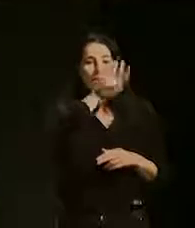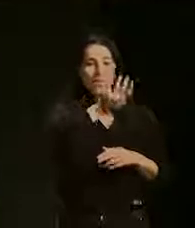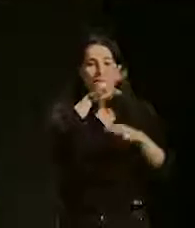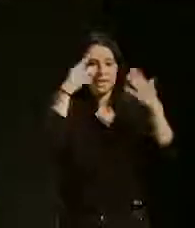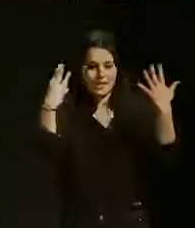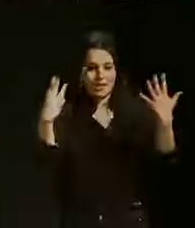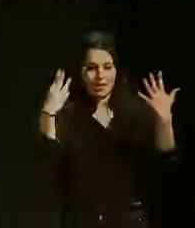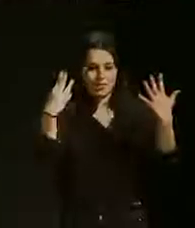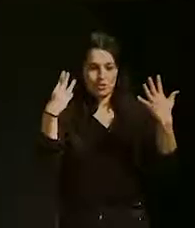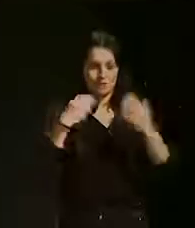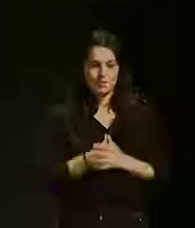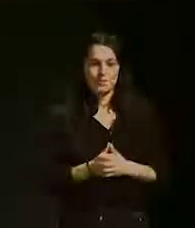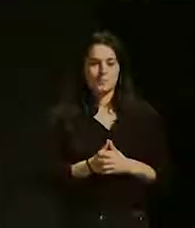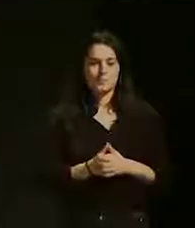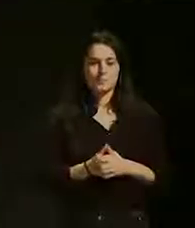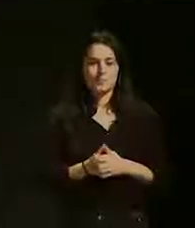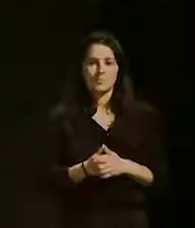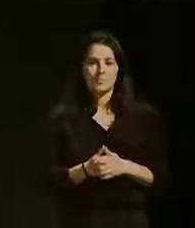años.